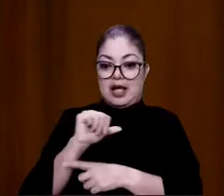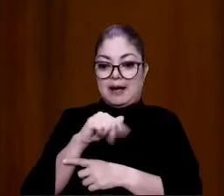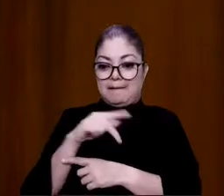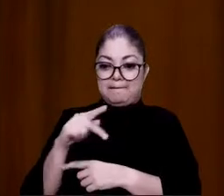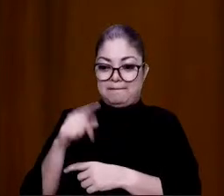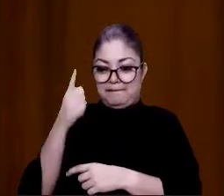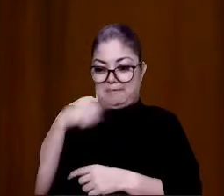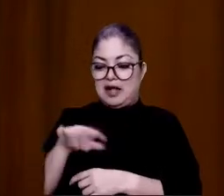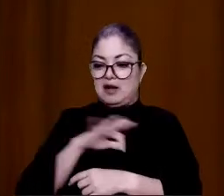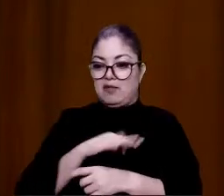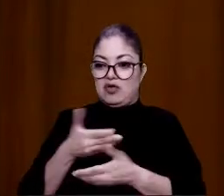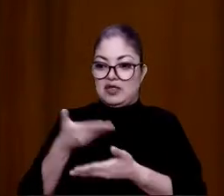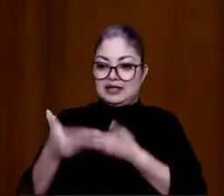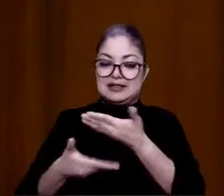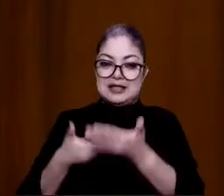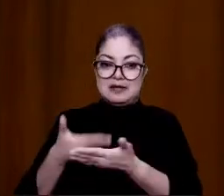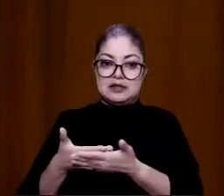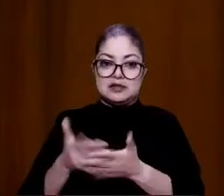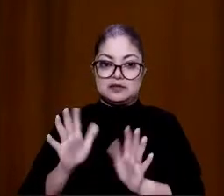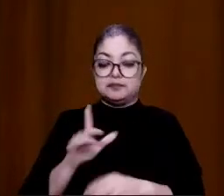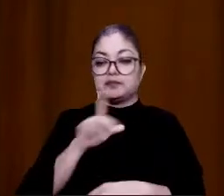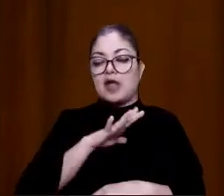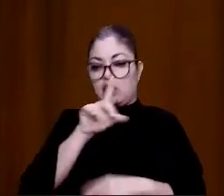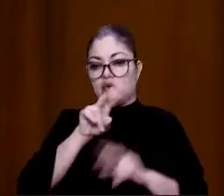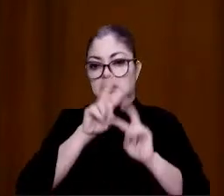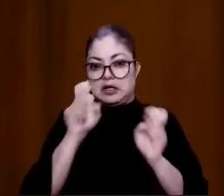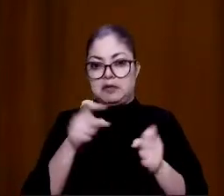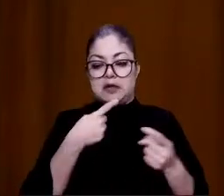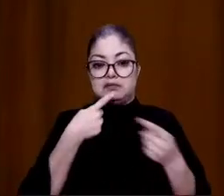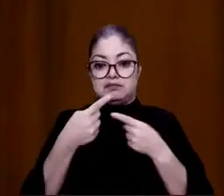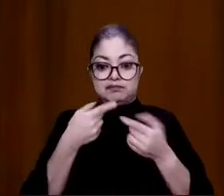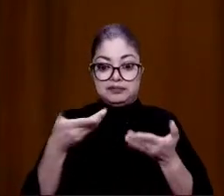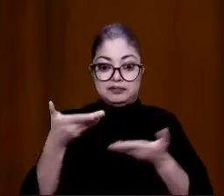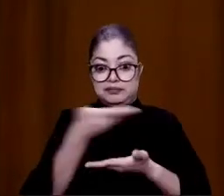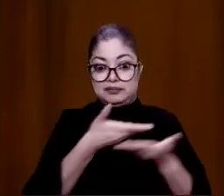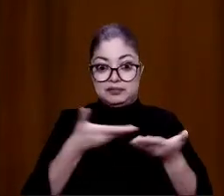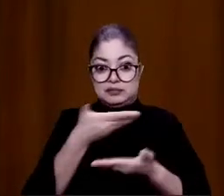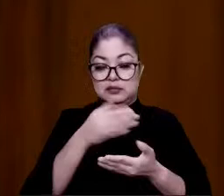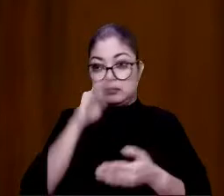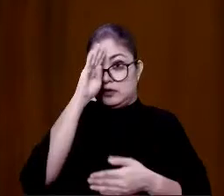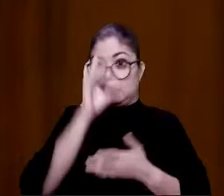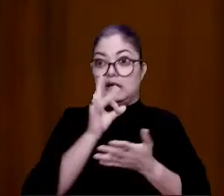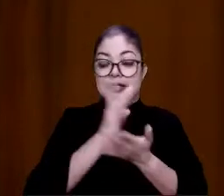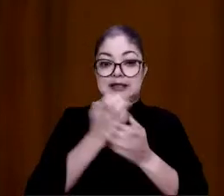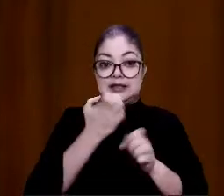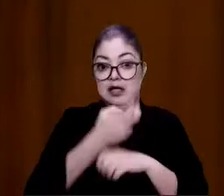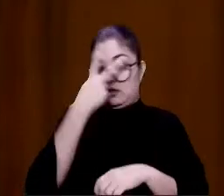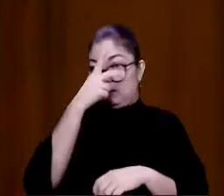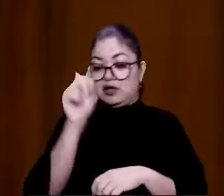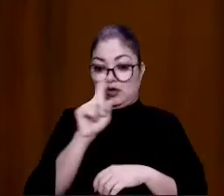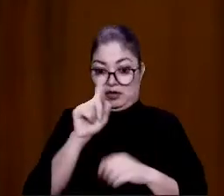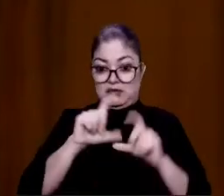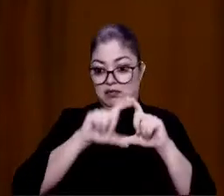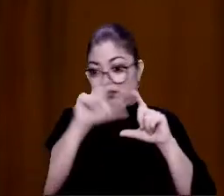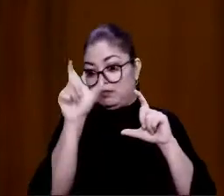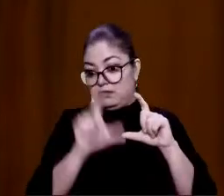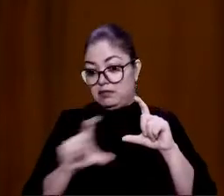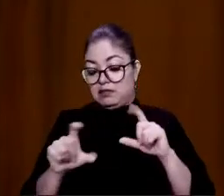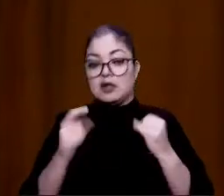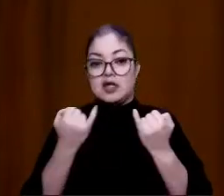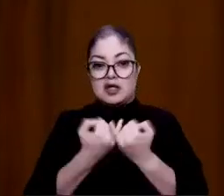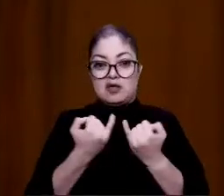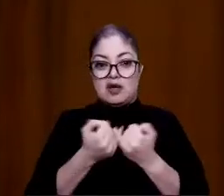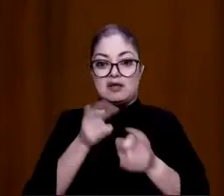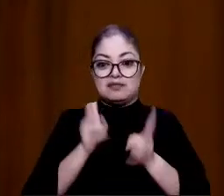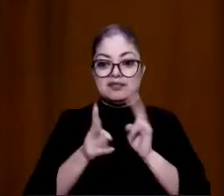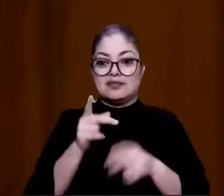Pero hay un tema donde hubo un debate a nivel nacional, no solo en el Estado de México, y que incluso en las pláticas estuvo